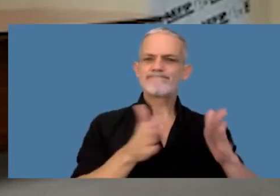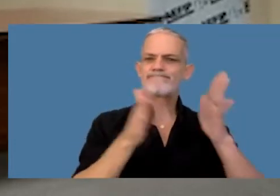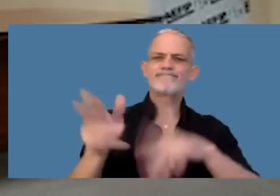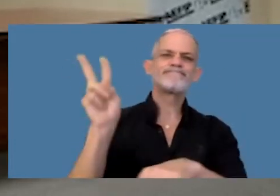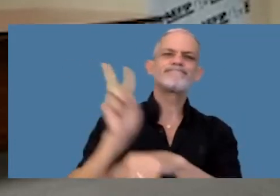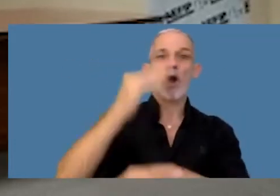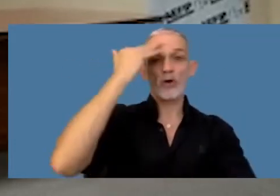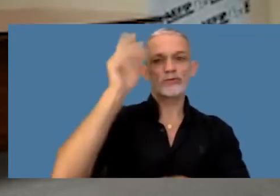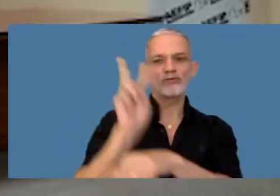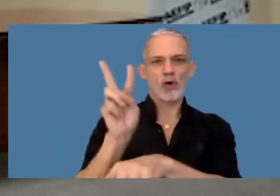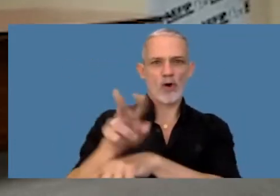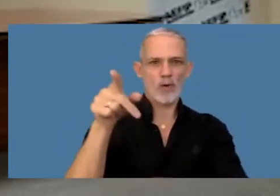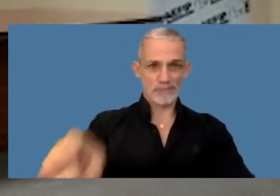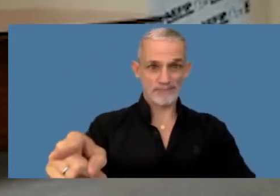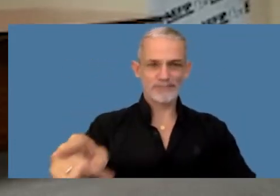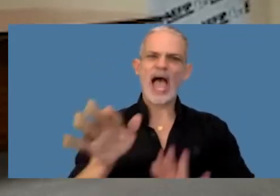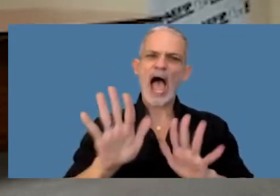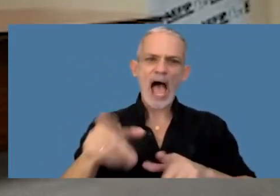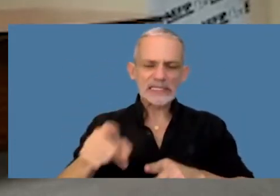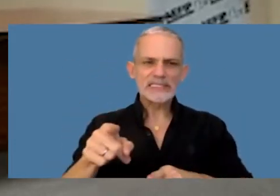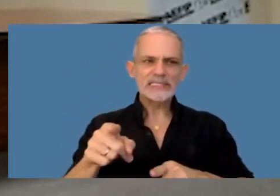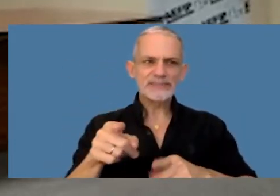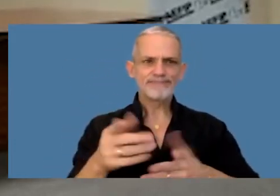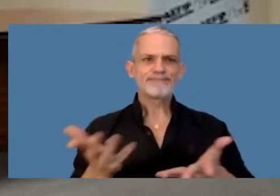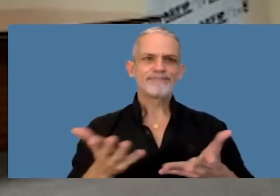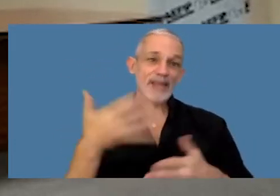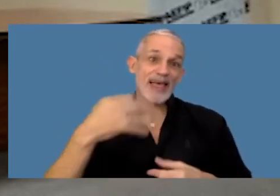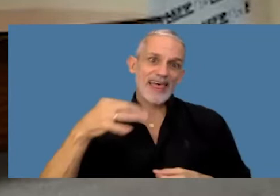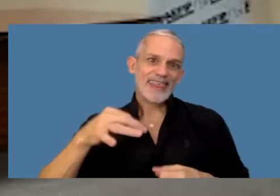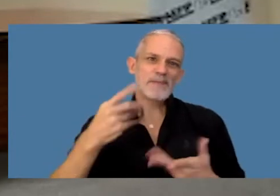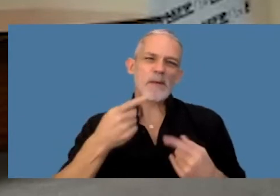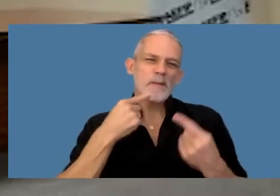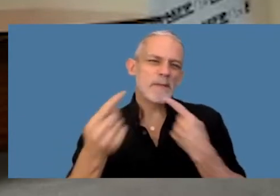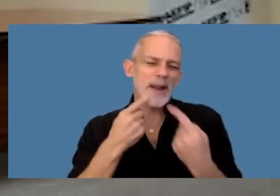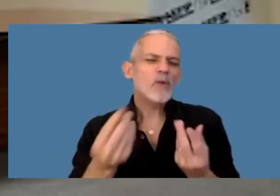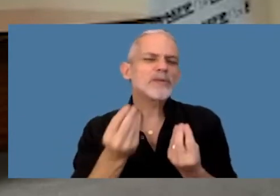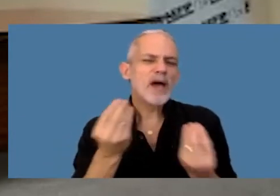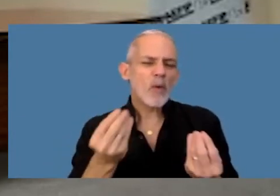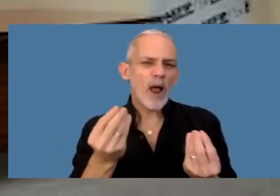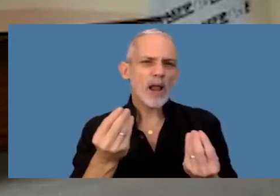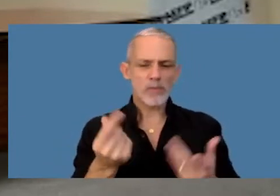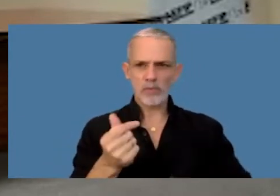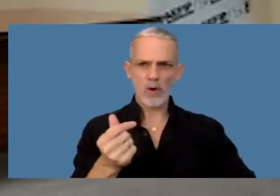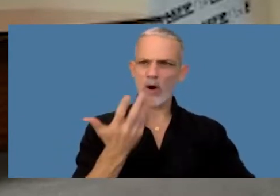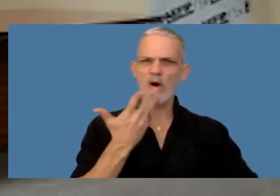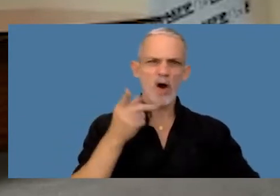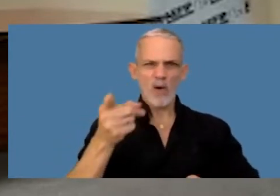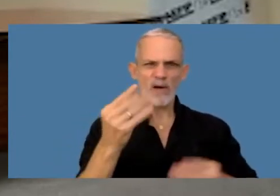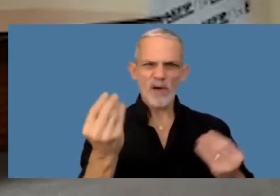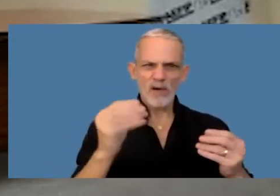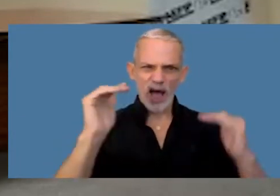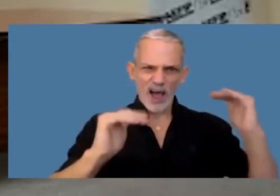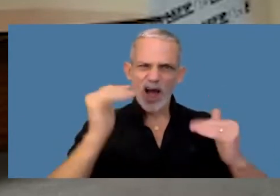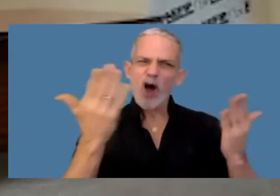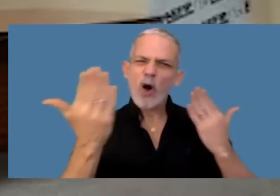constitucional. Hace esta afirmación. Y claro, la pregunta es decir, bueno, ¿preferente respecto de quién? Precisamente